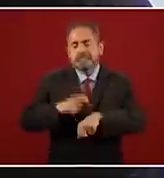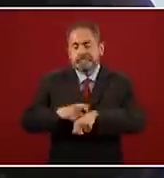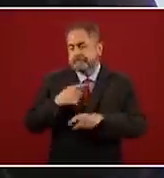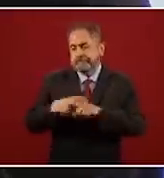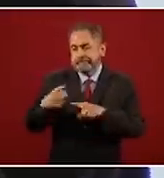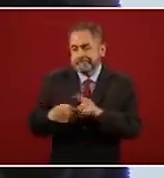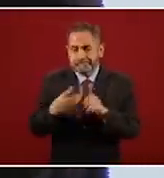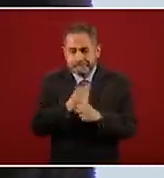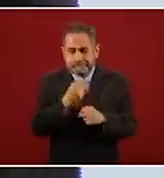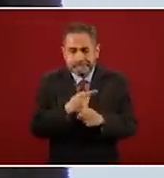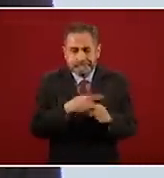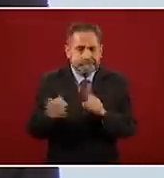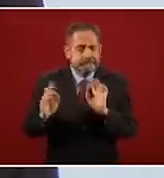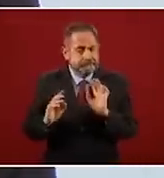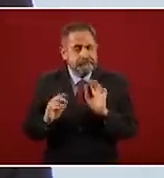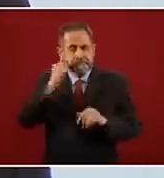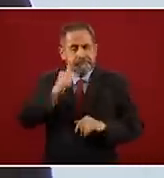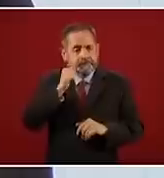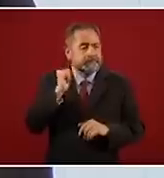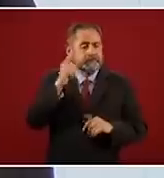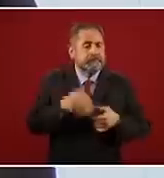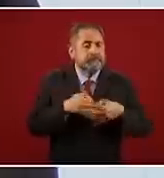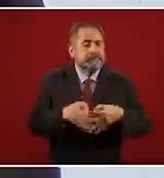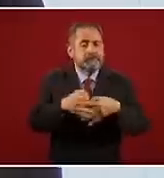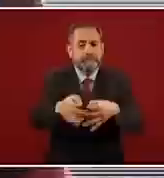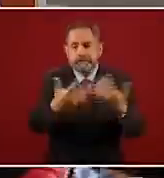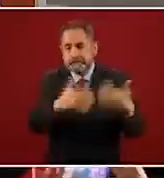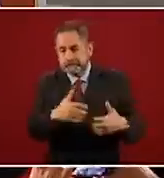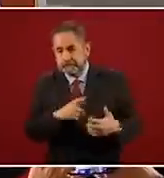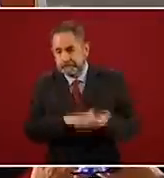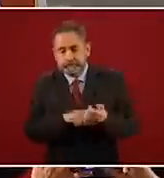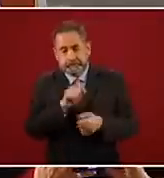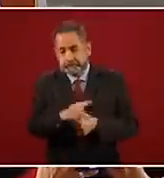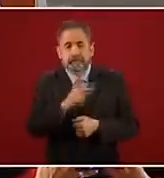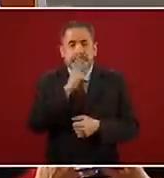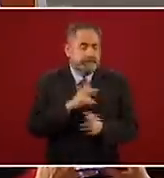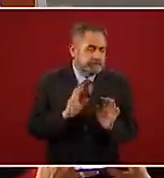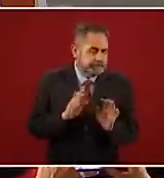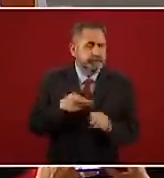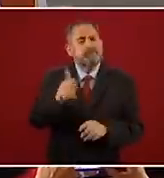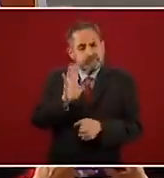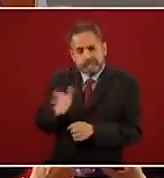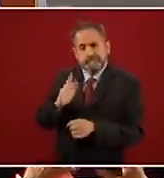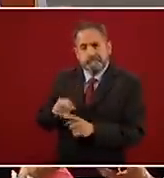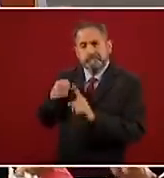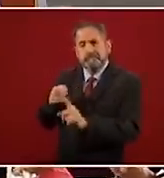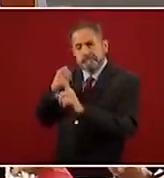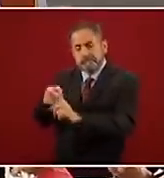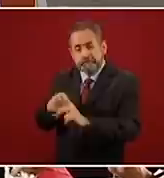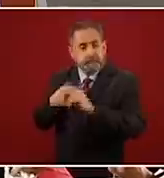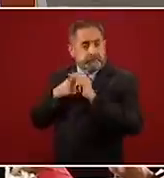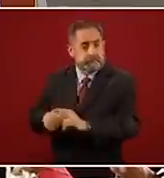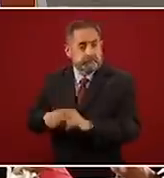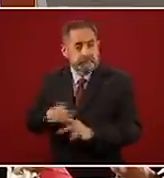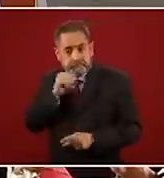tiempos, con problemas que siempre surgen en todas las industrias y particularmente en Pemex, pero eso no quiere decir que no van a entrar, al